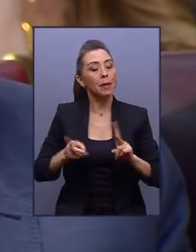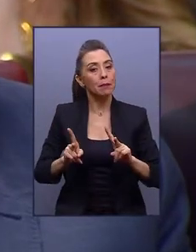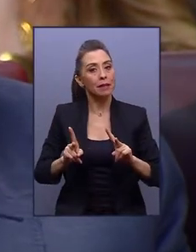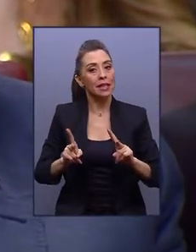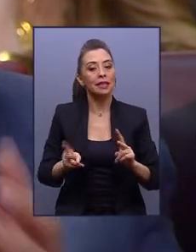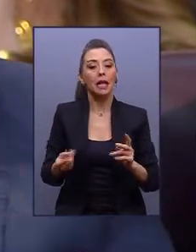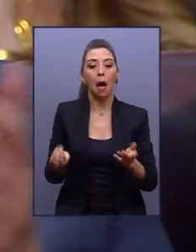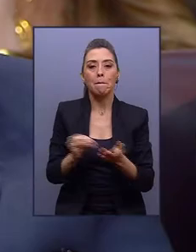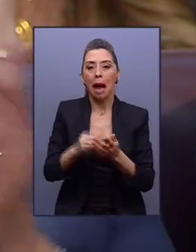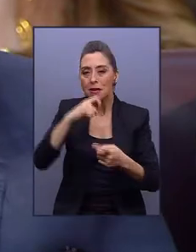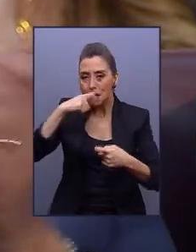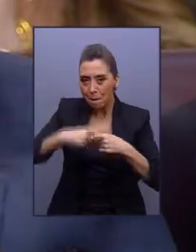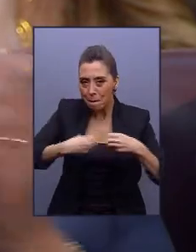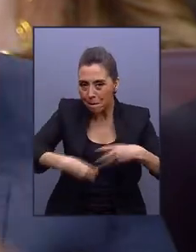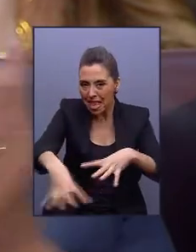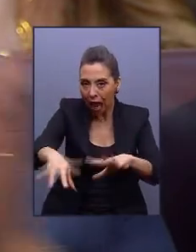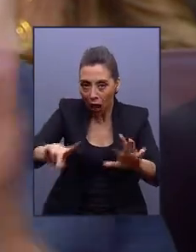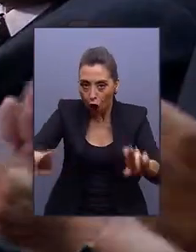recuperar más minerales.